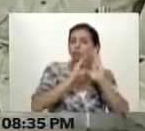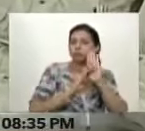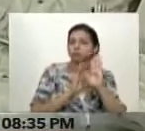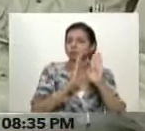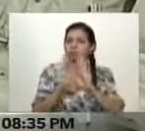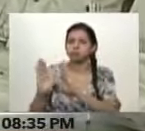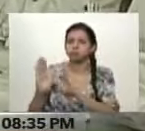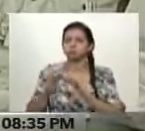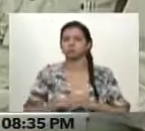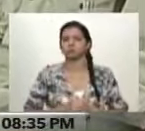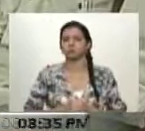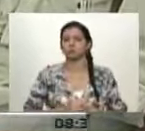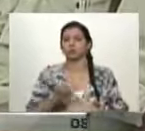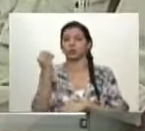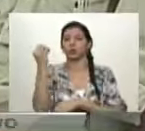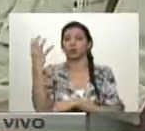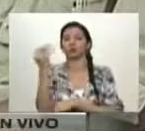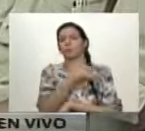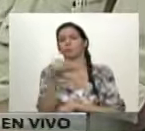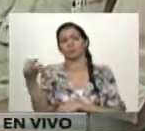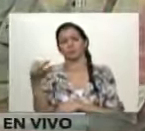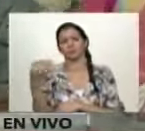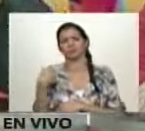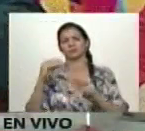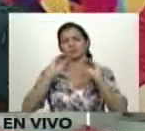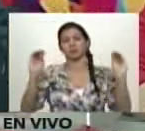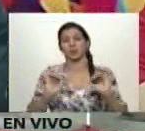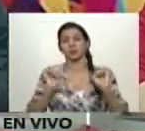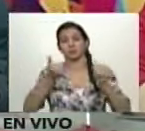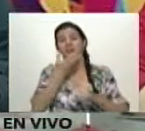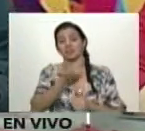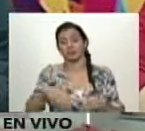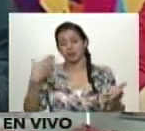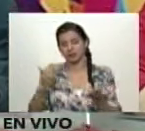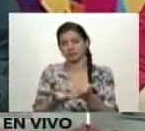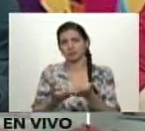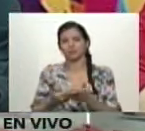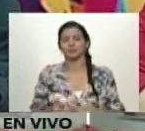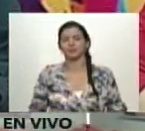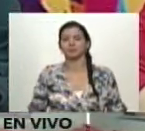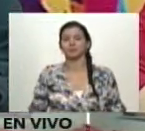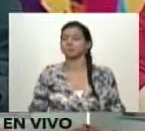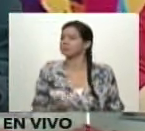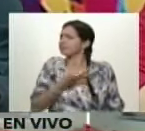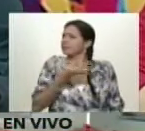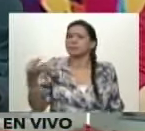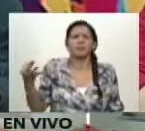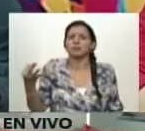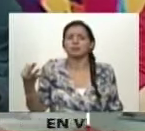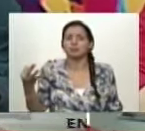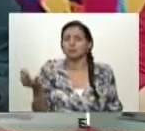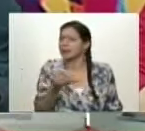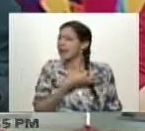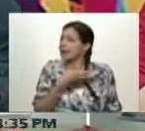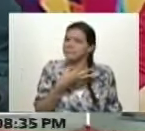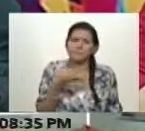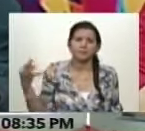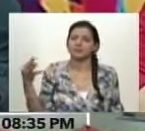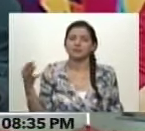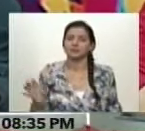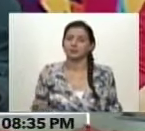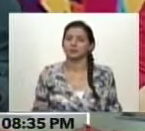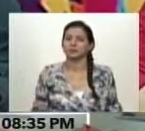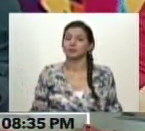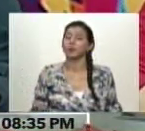este Congreso ejemplar que hemos convocado desde diciembre hasta ahora. Digo ejemplar, ejemplar,